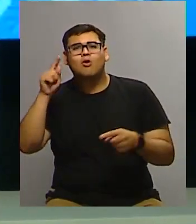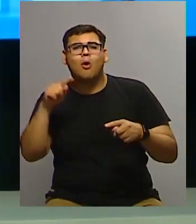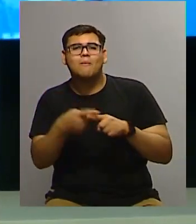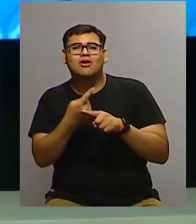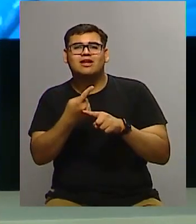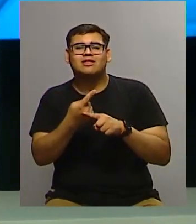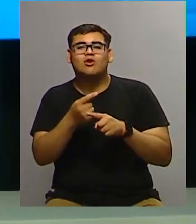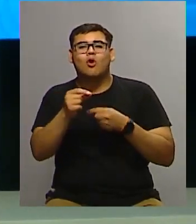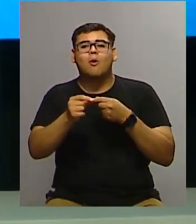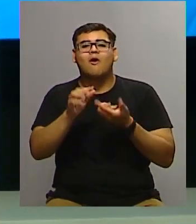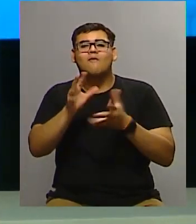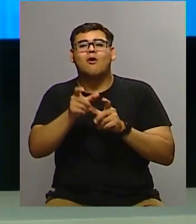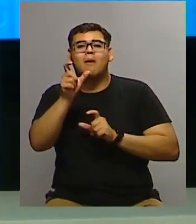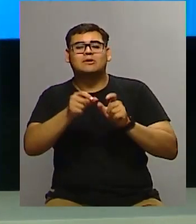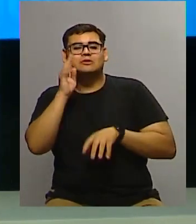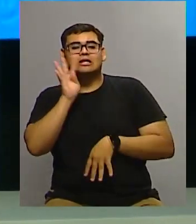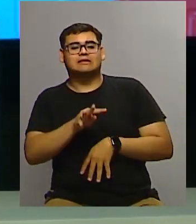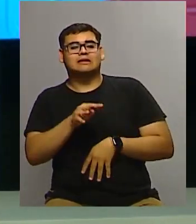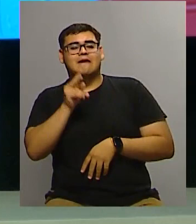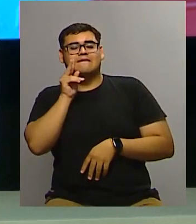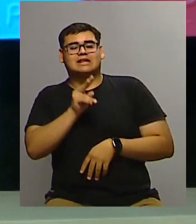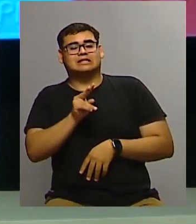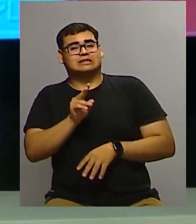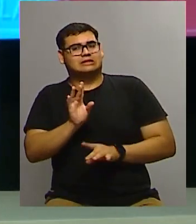su prestigio, ¿no?